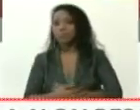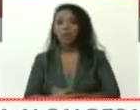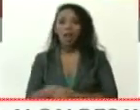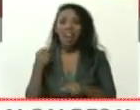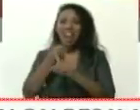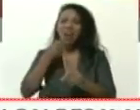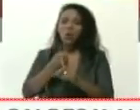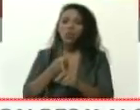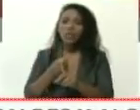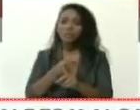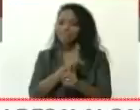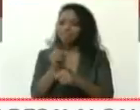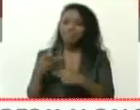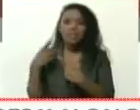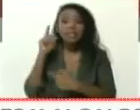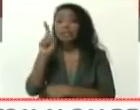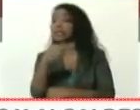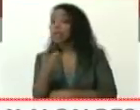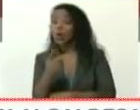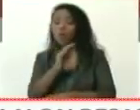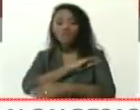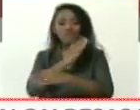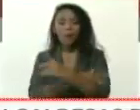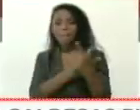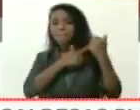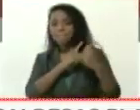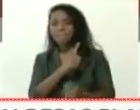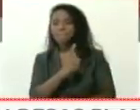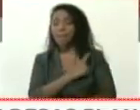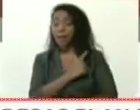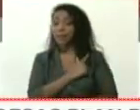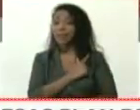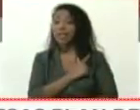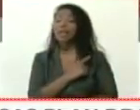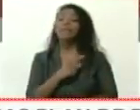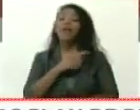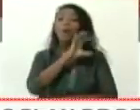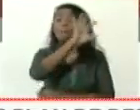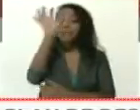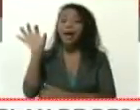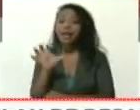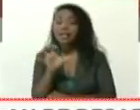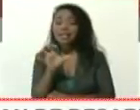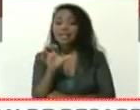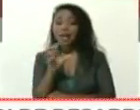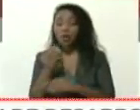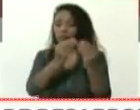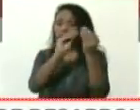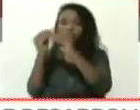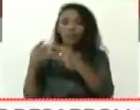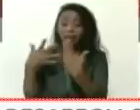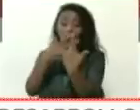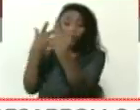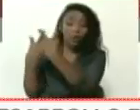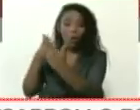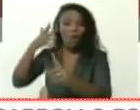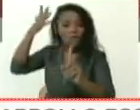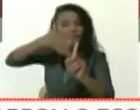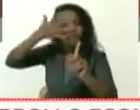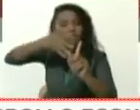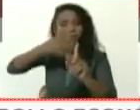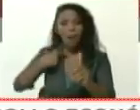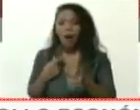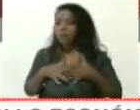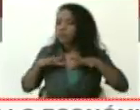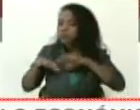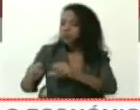y si no, también las fuerzas armadas, los ejércitos de los países se formaban en Estados Unidos, en la Escuela de las Américas, para tener el